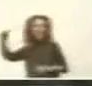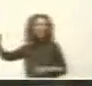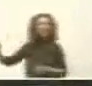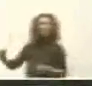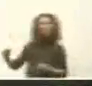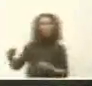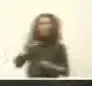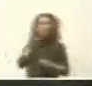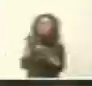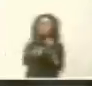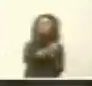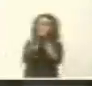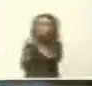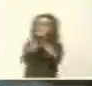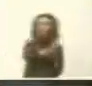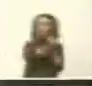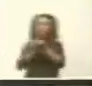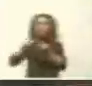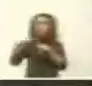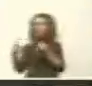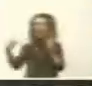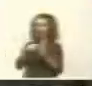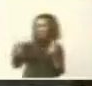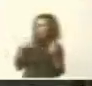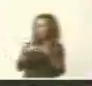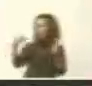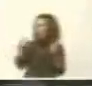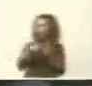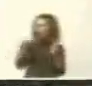tú no eres más que un estupado. Ado, ado, ado.